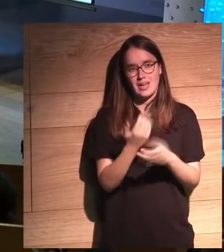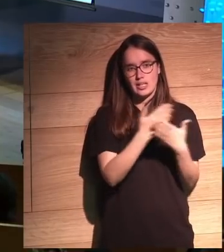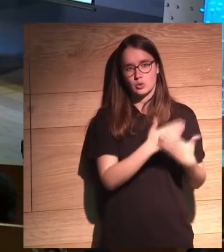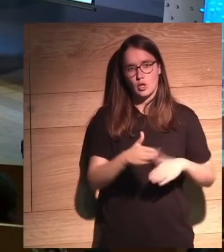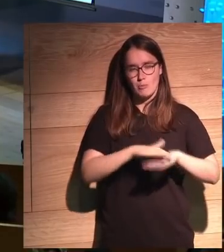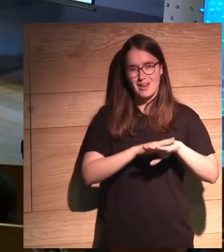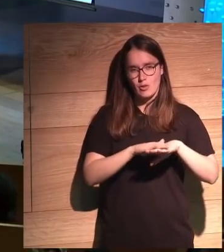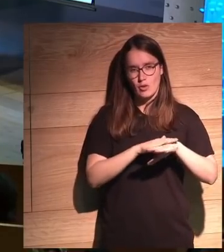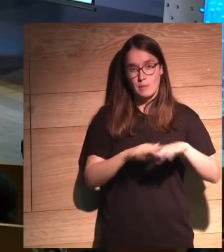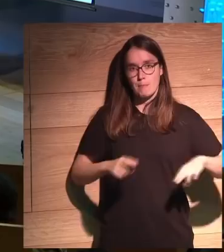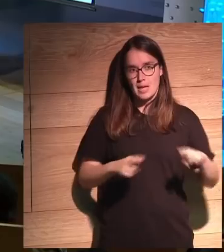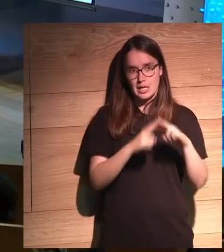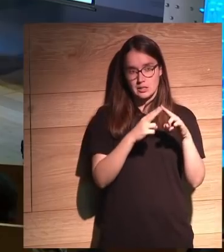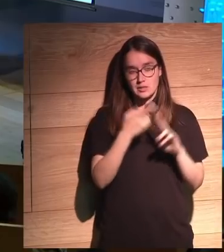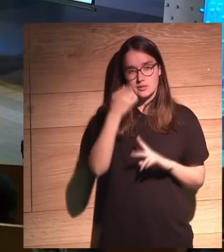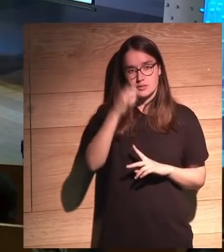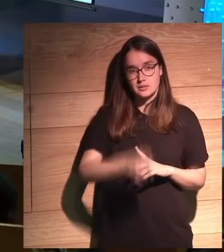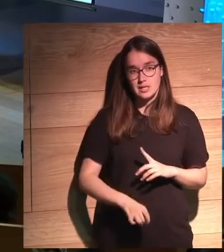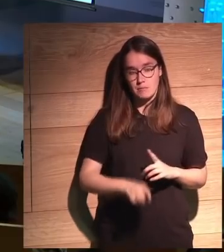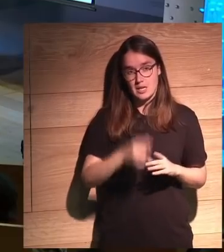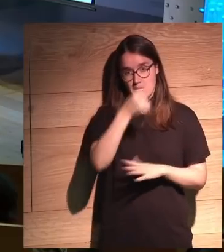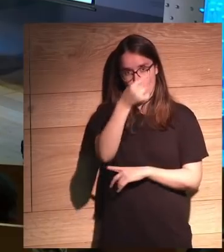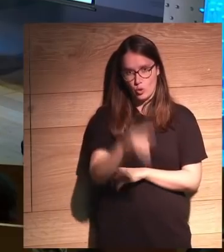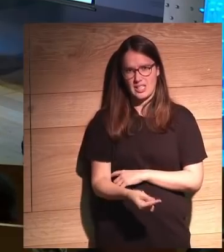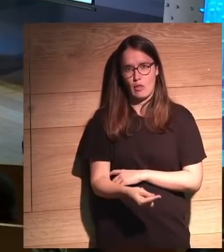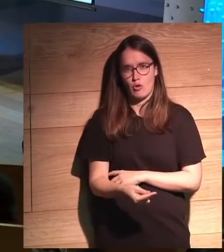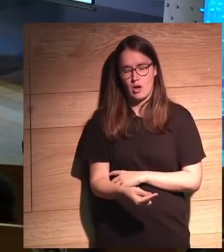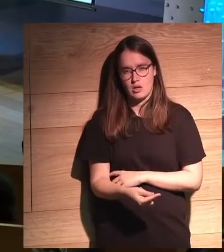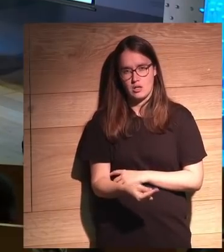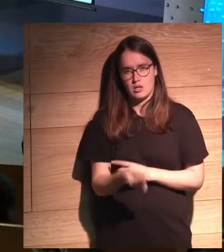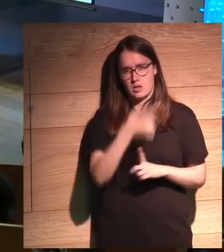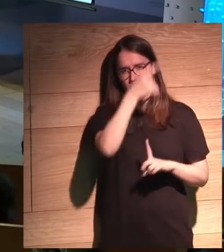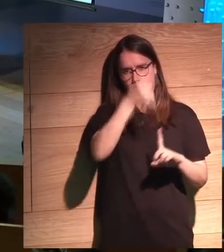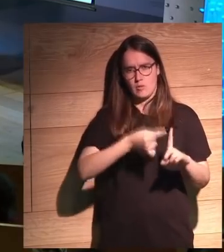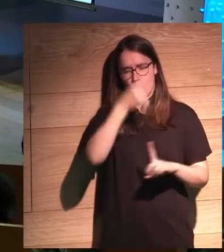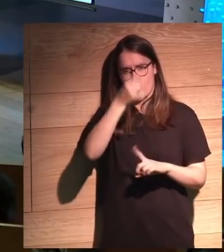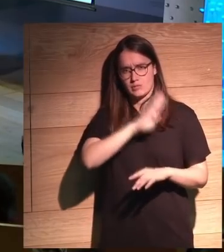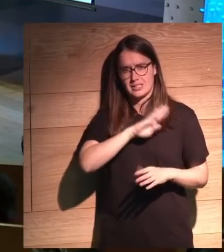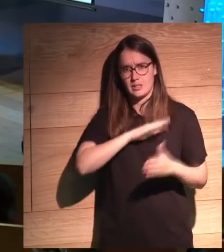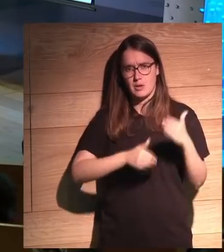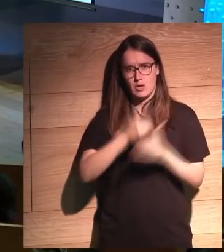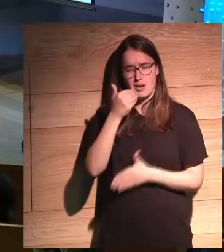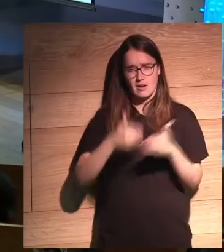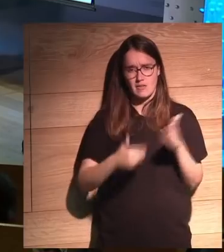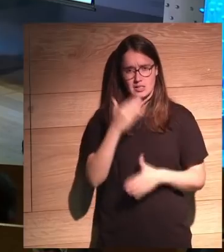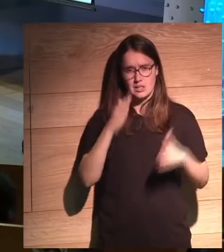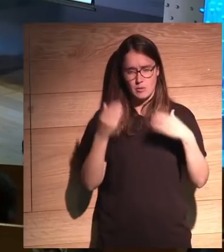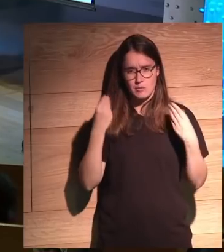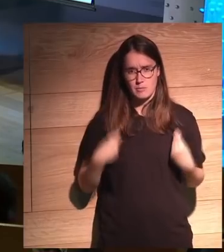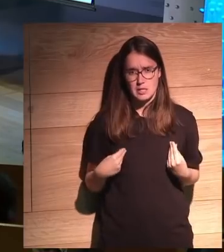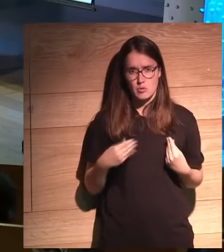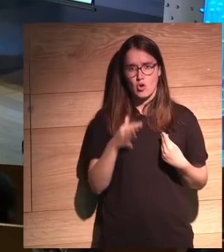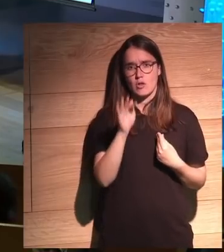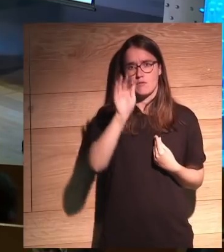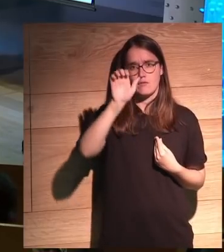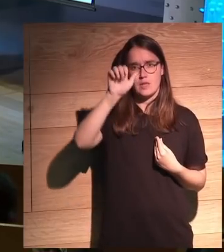estudió en París. Fue también ilustradora, ilustró mucho para una revista que había en ese momento,